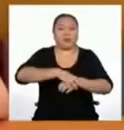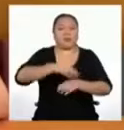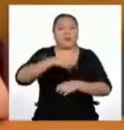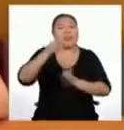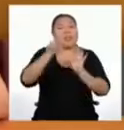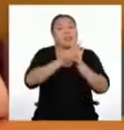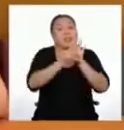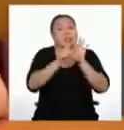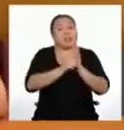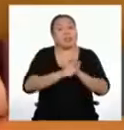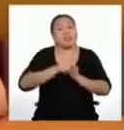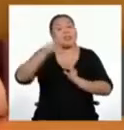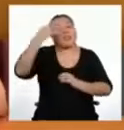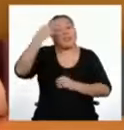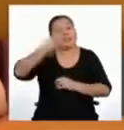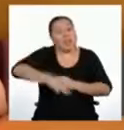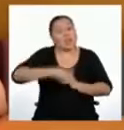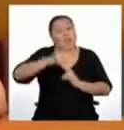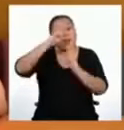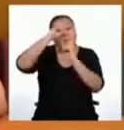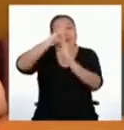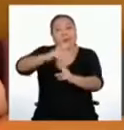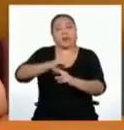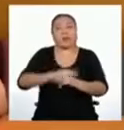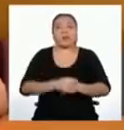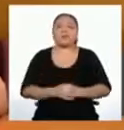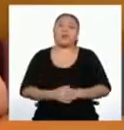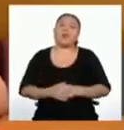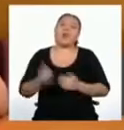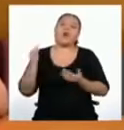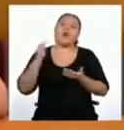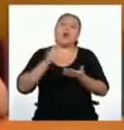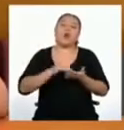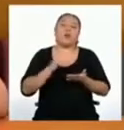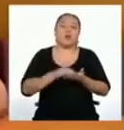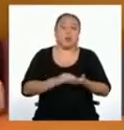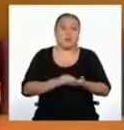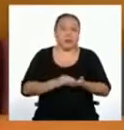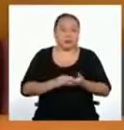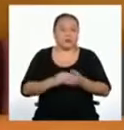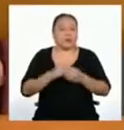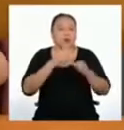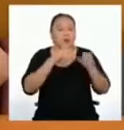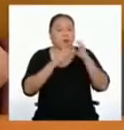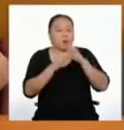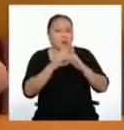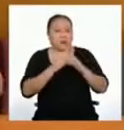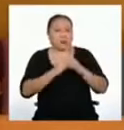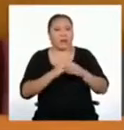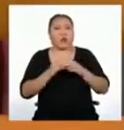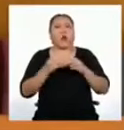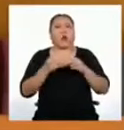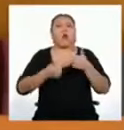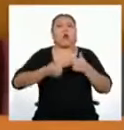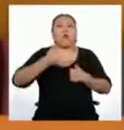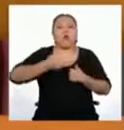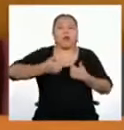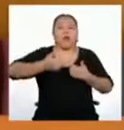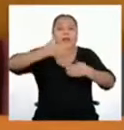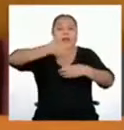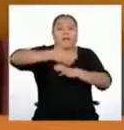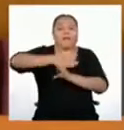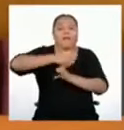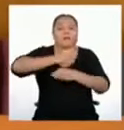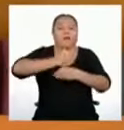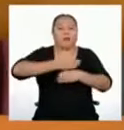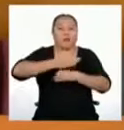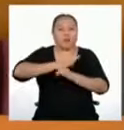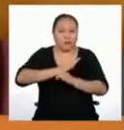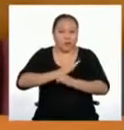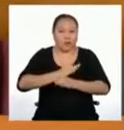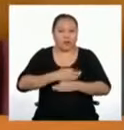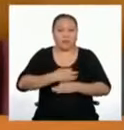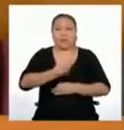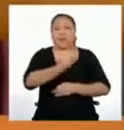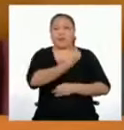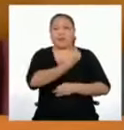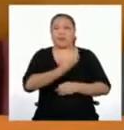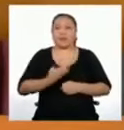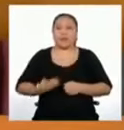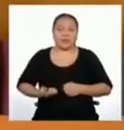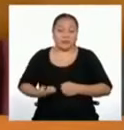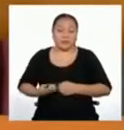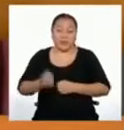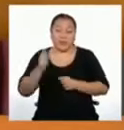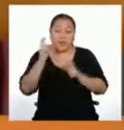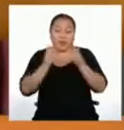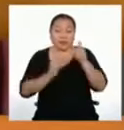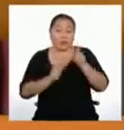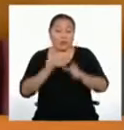siempre. Volvamos una vez más a conversar de la estructura de nuestro Estado. ¿Las